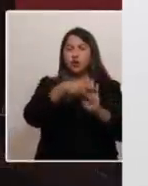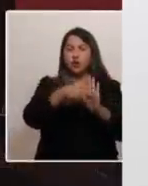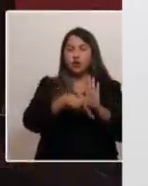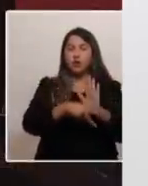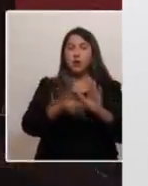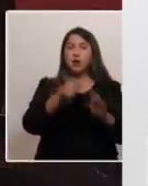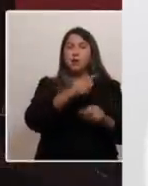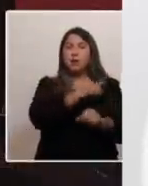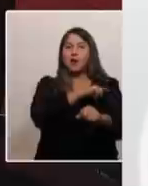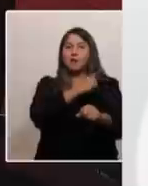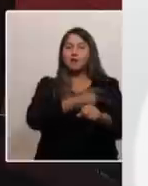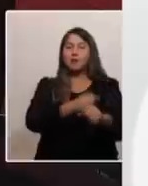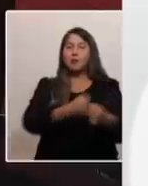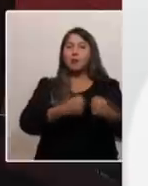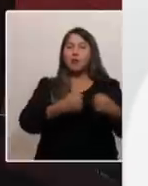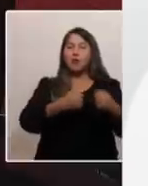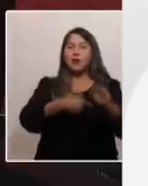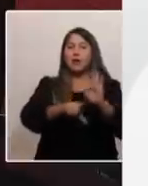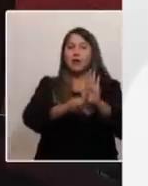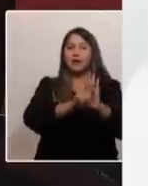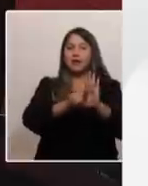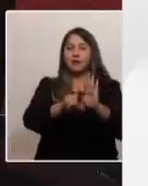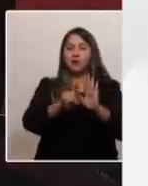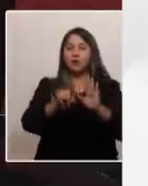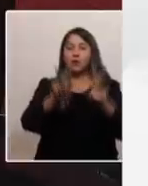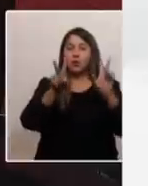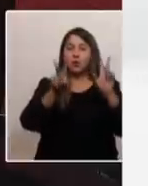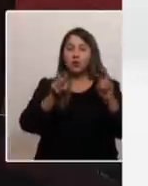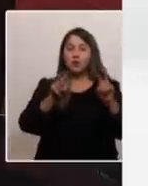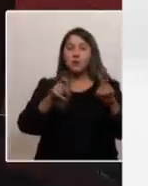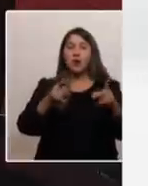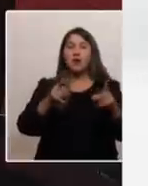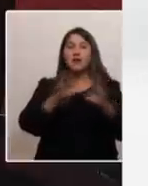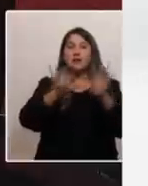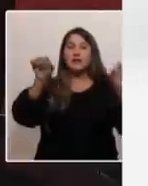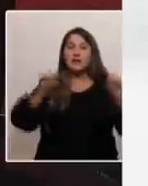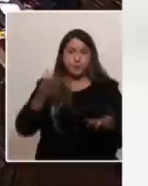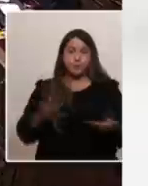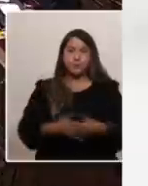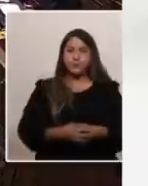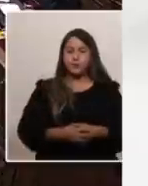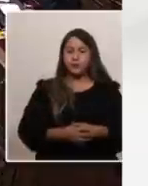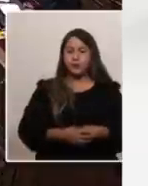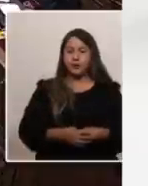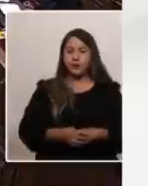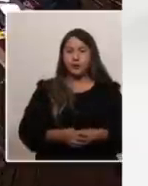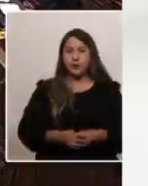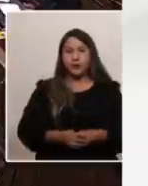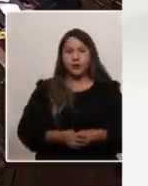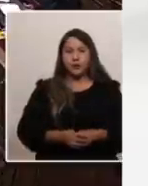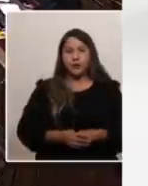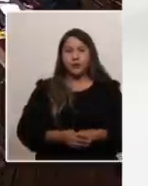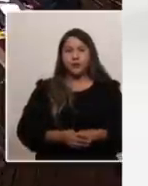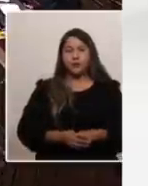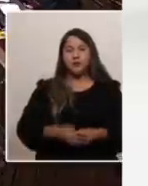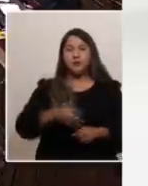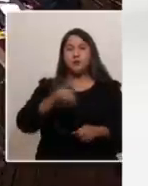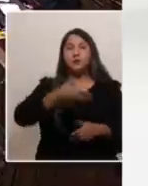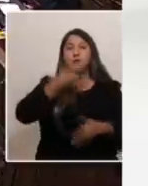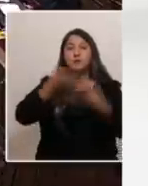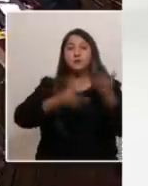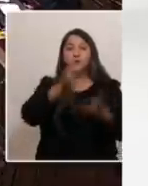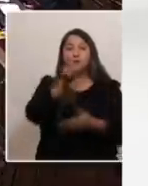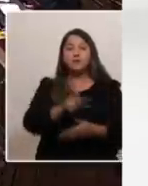justicia por la muerte de mi papá. Veo a los asesinos de mi padre recorriendo las calles de Puerto Montt aún. Imagínate, ¿cómo yo voy a ser una persona que voy